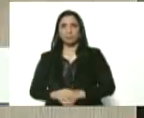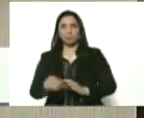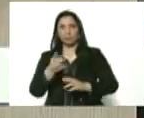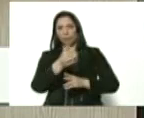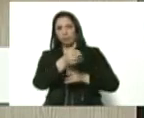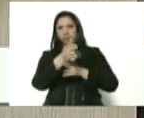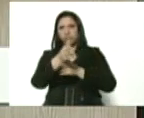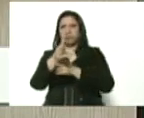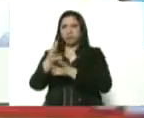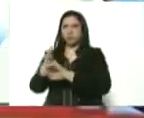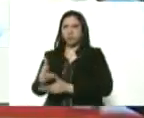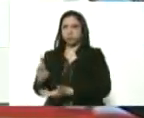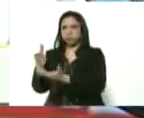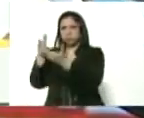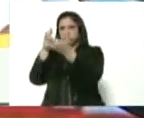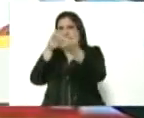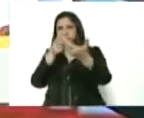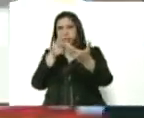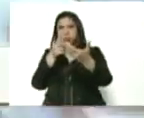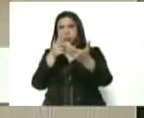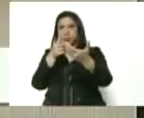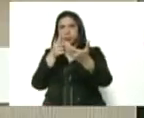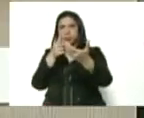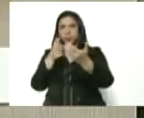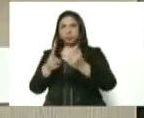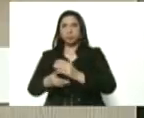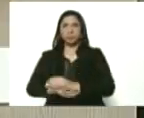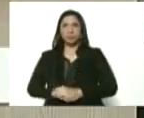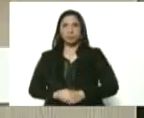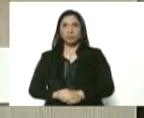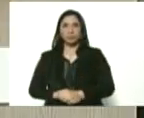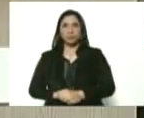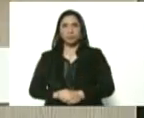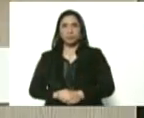Ametralladoras y armas largas de alto calibre, de alta potencia.